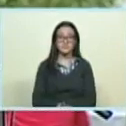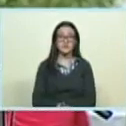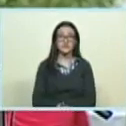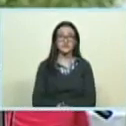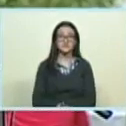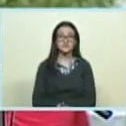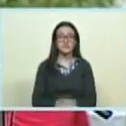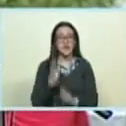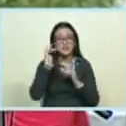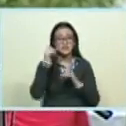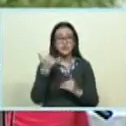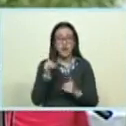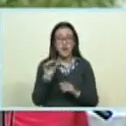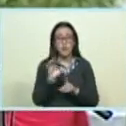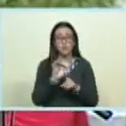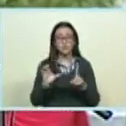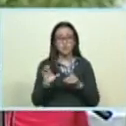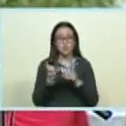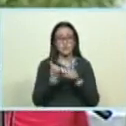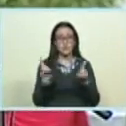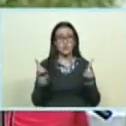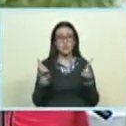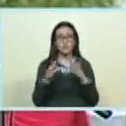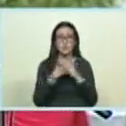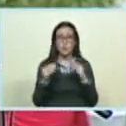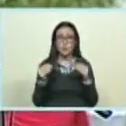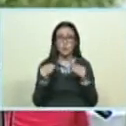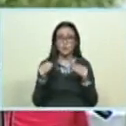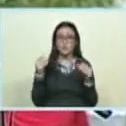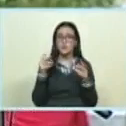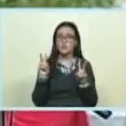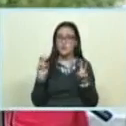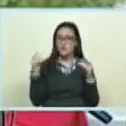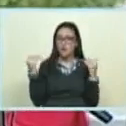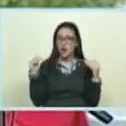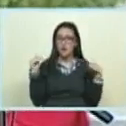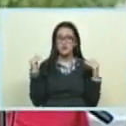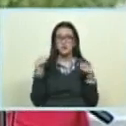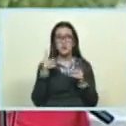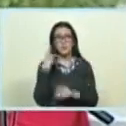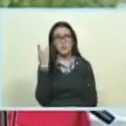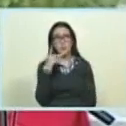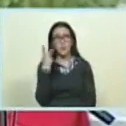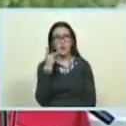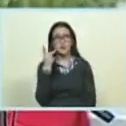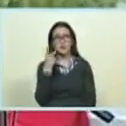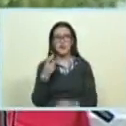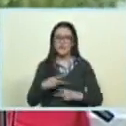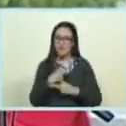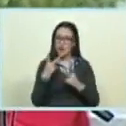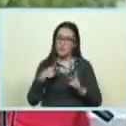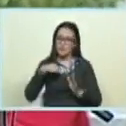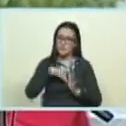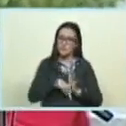estamos desarrollando una cultura democrática, una nueva ética política. Estamos desarrollando valores profundos en los estudiantes de